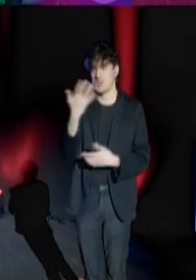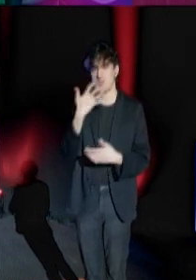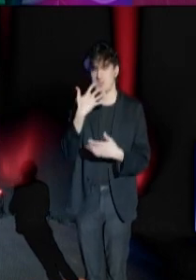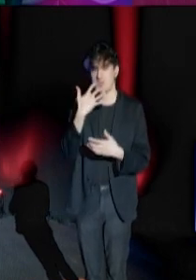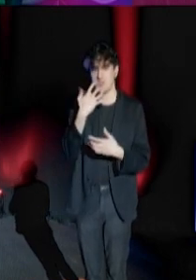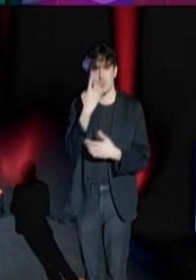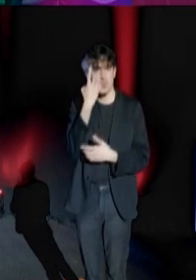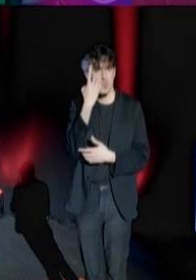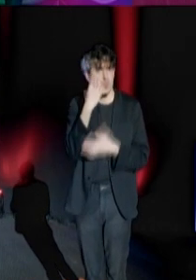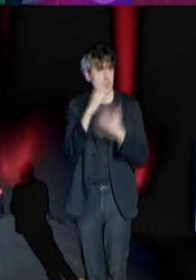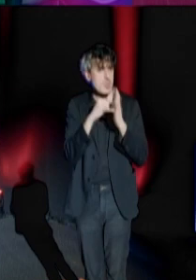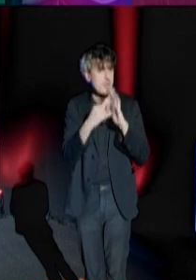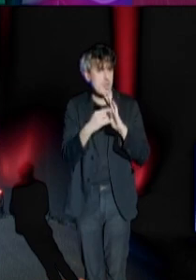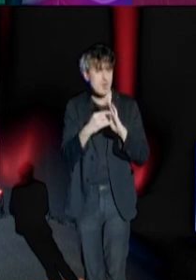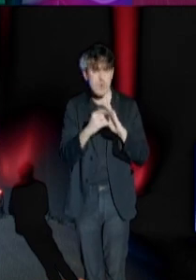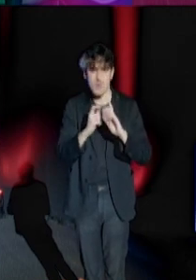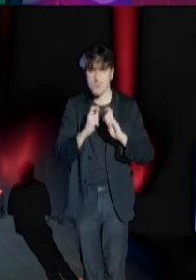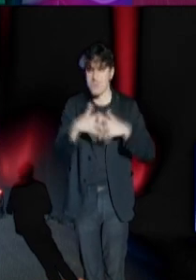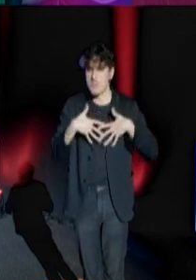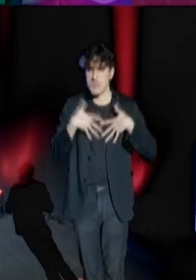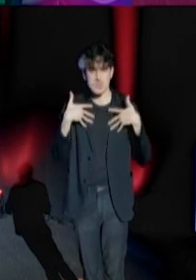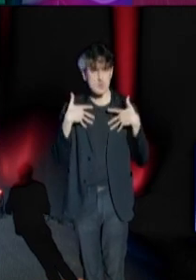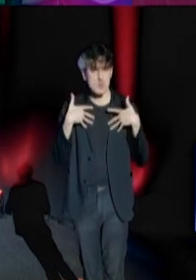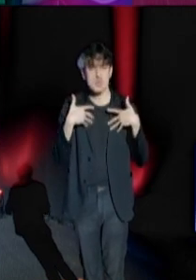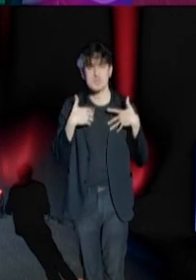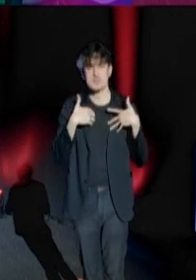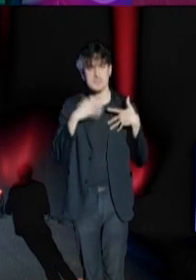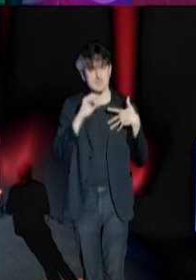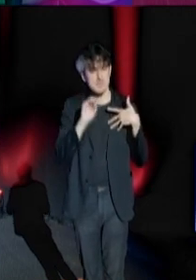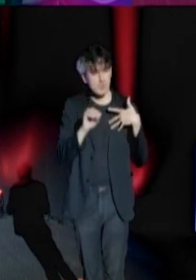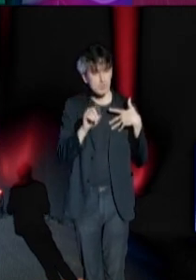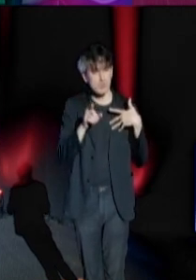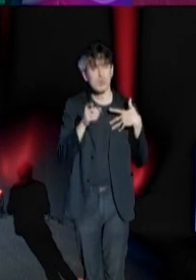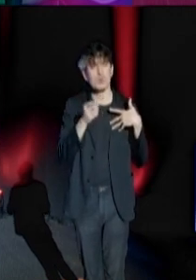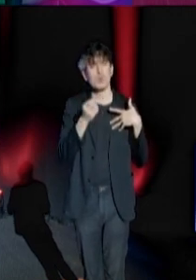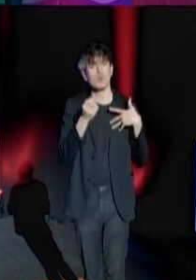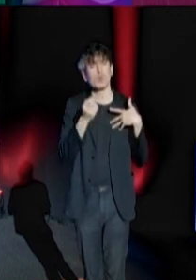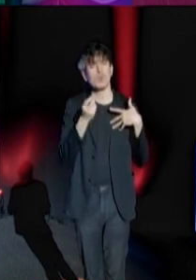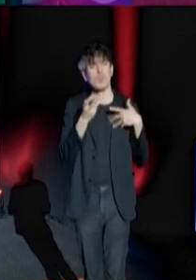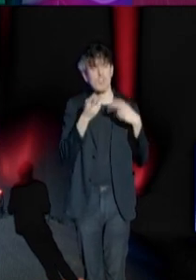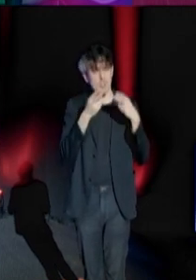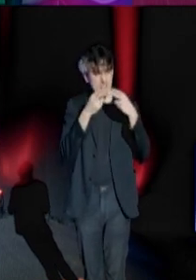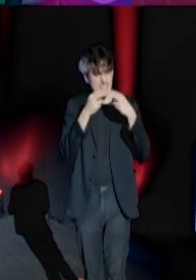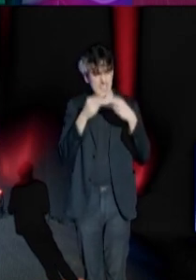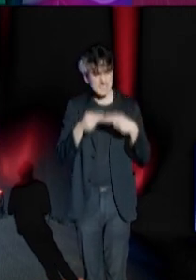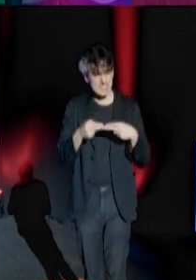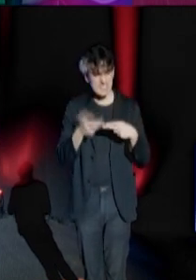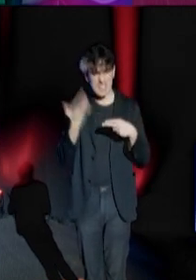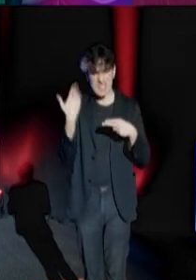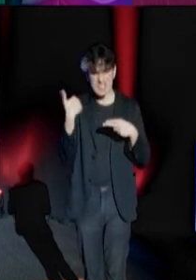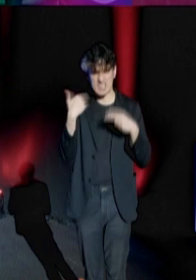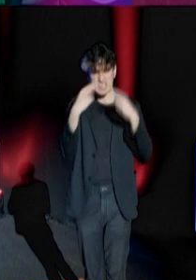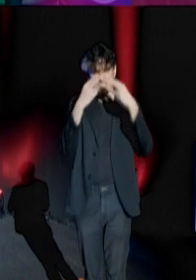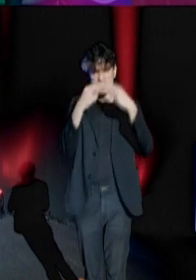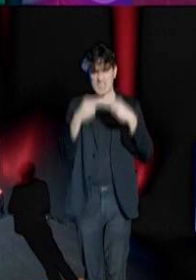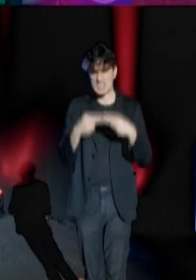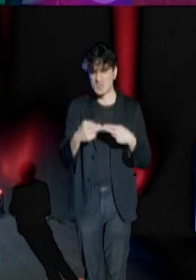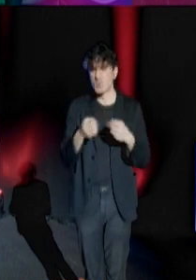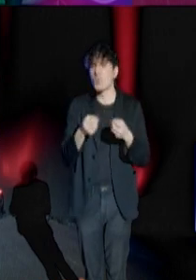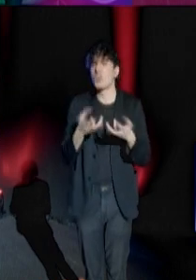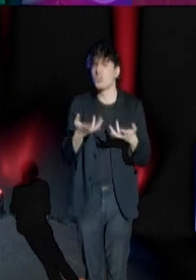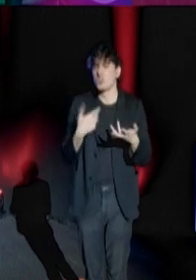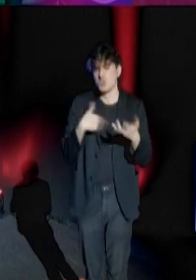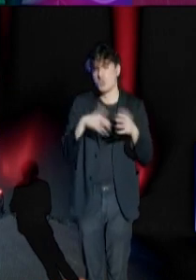técnico que me apasiona al cual le pregunto Oye cuántos links han publicado ayer que me estoy quedando atrás me lo